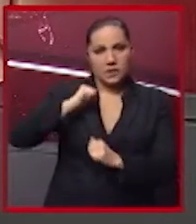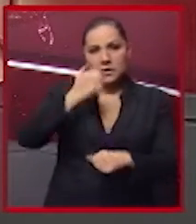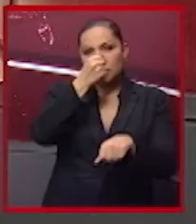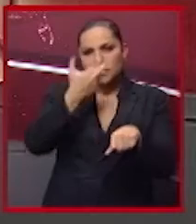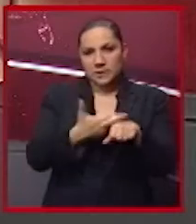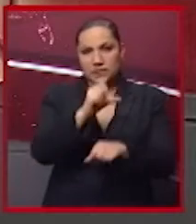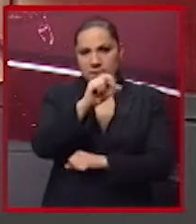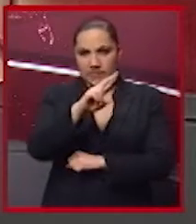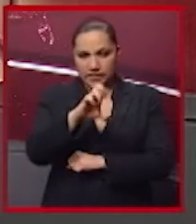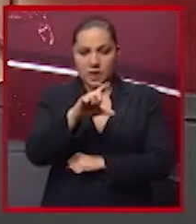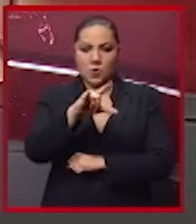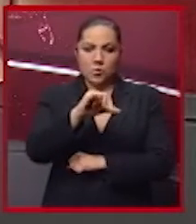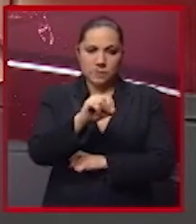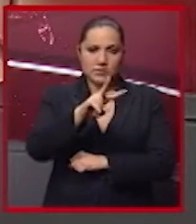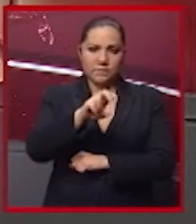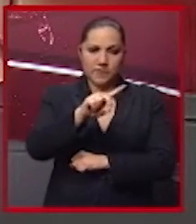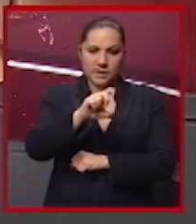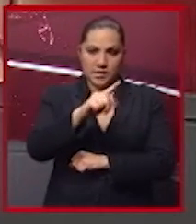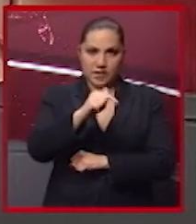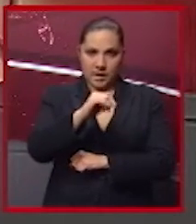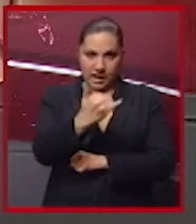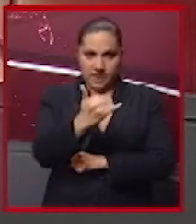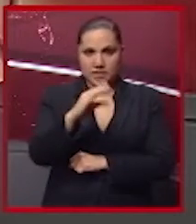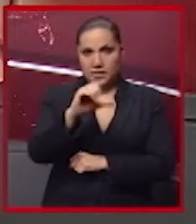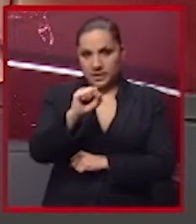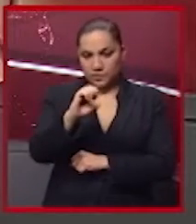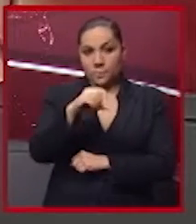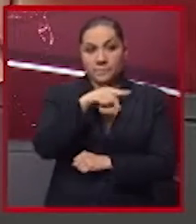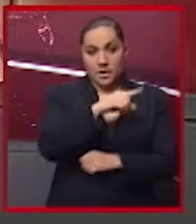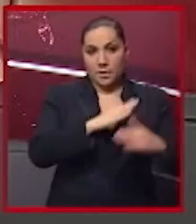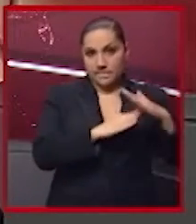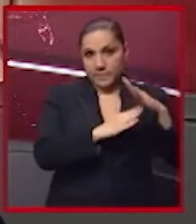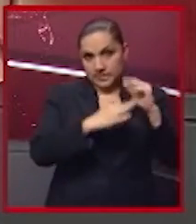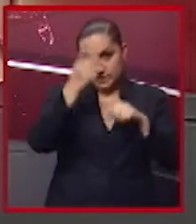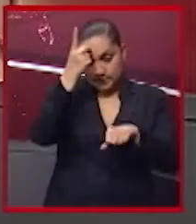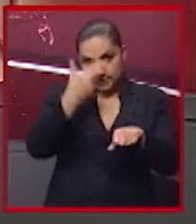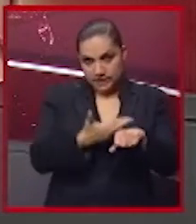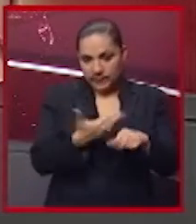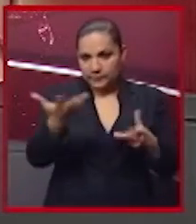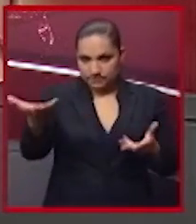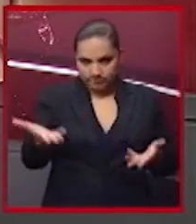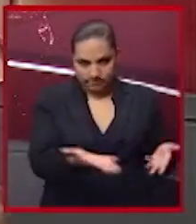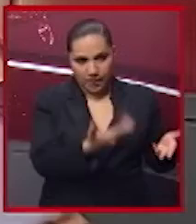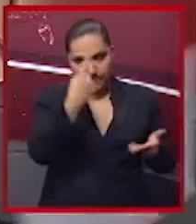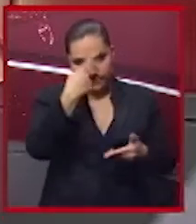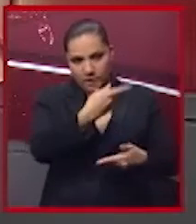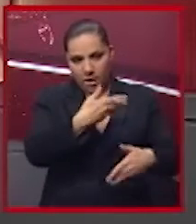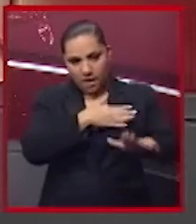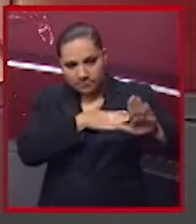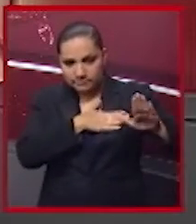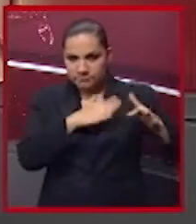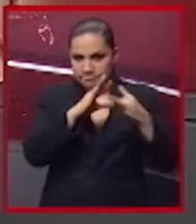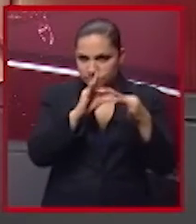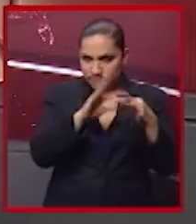de Relaciones Exteriores, Luis Videgaray Caso, a quien la mesa directiva le tomó protesta a decir verdad en el acto.